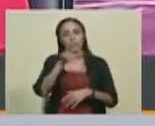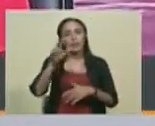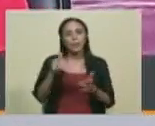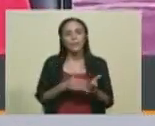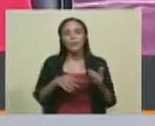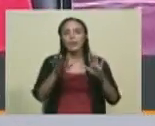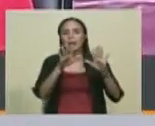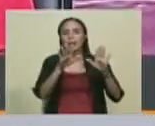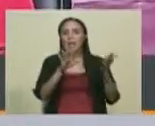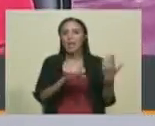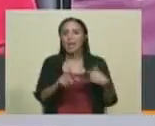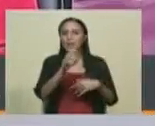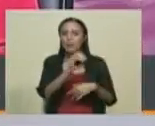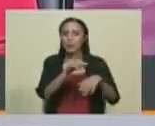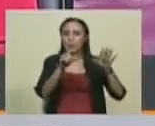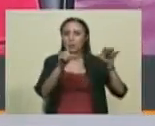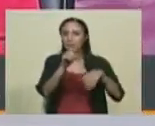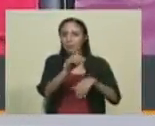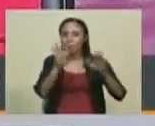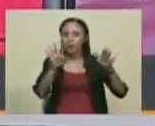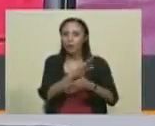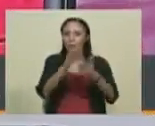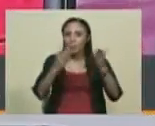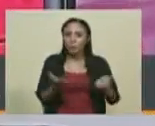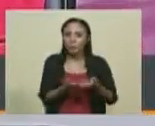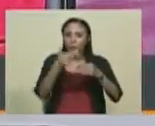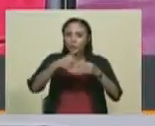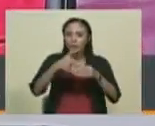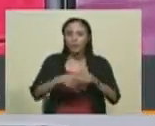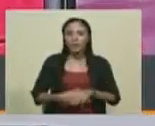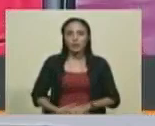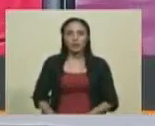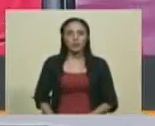23.319 pozos. Un potencial de producción de